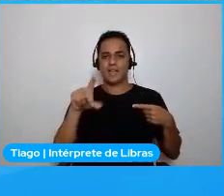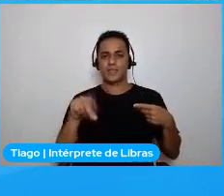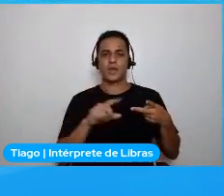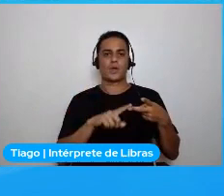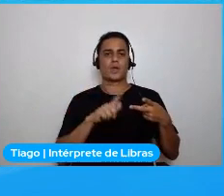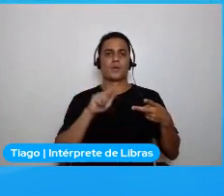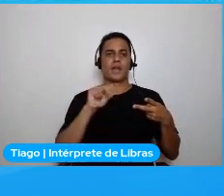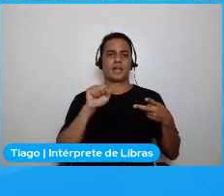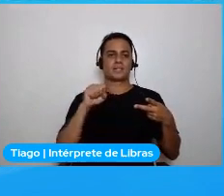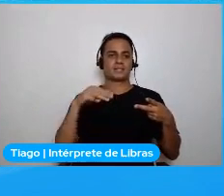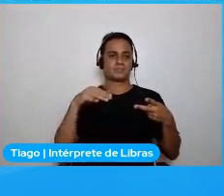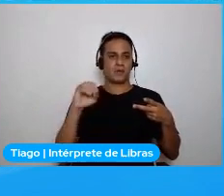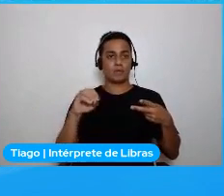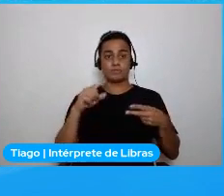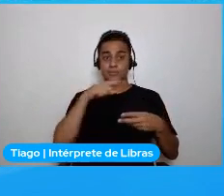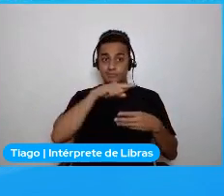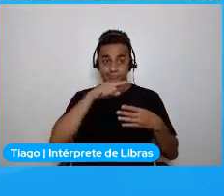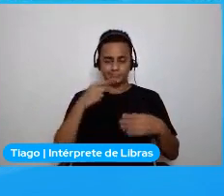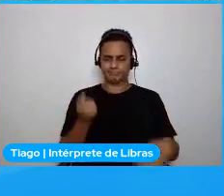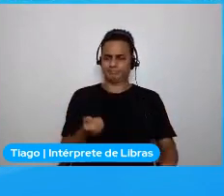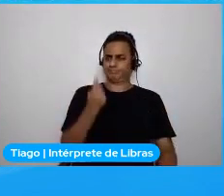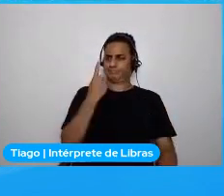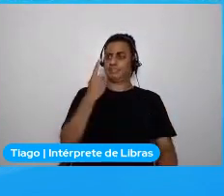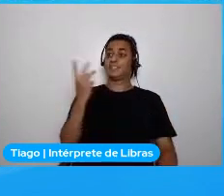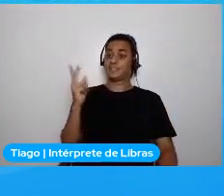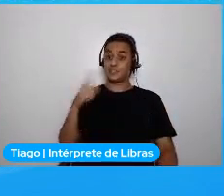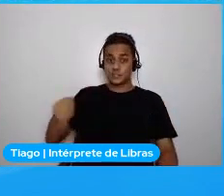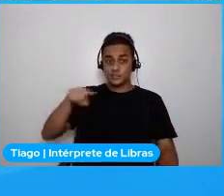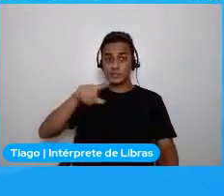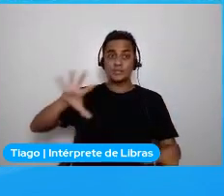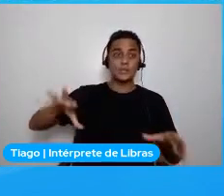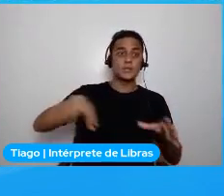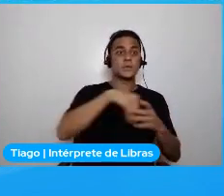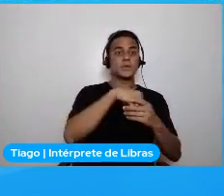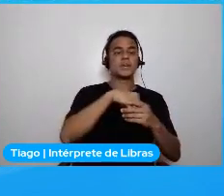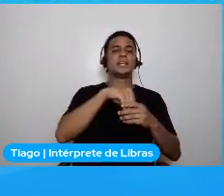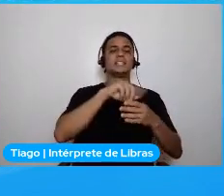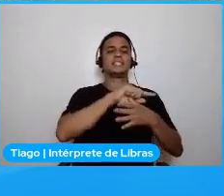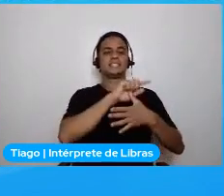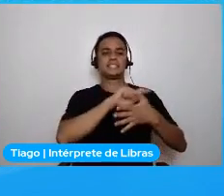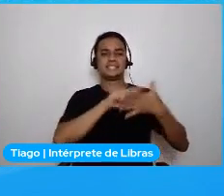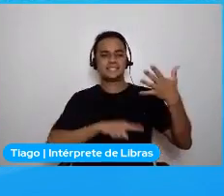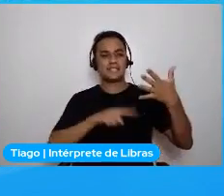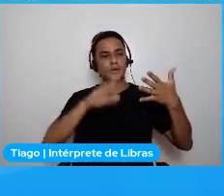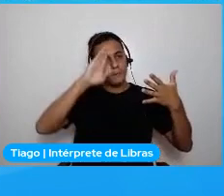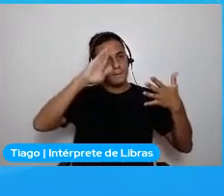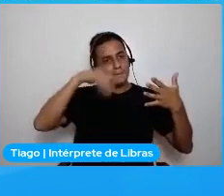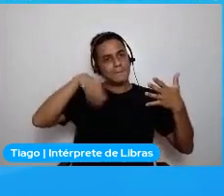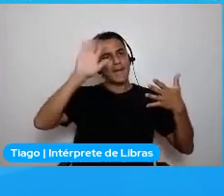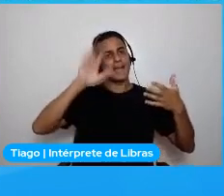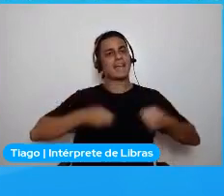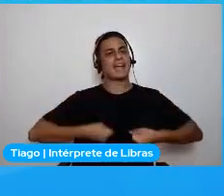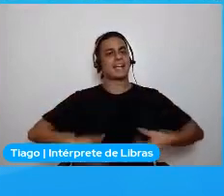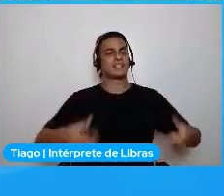están dentro del top 5 de instituciones que más invirtieron durante la pandemia. ¿Qué me dice eso?